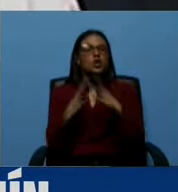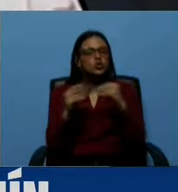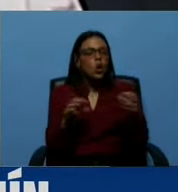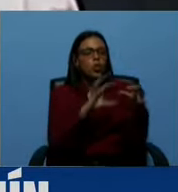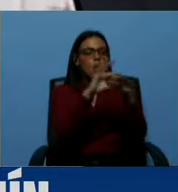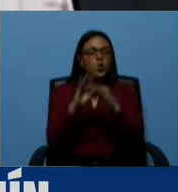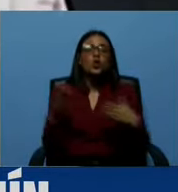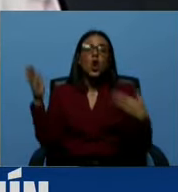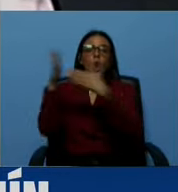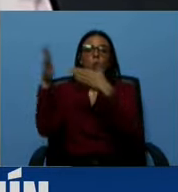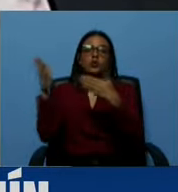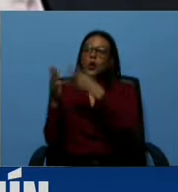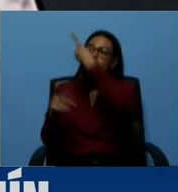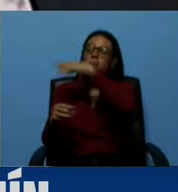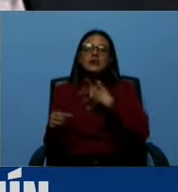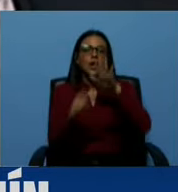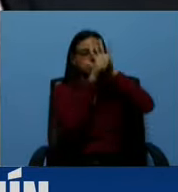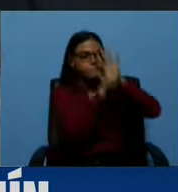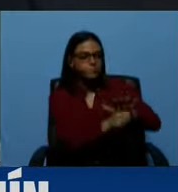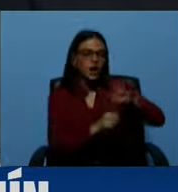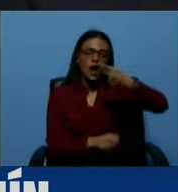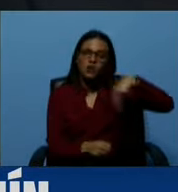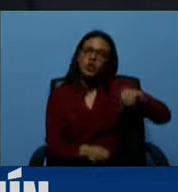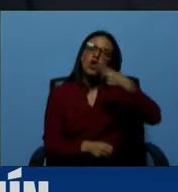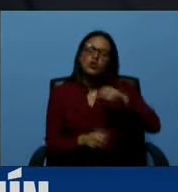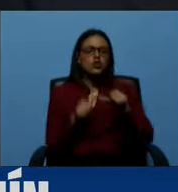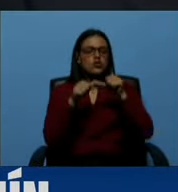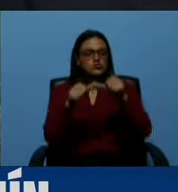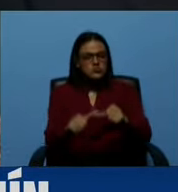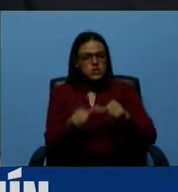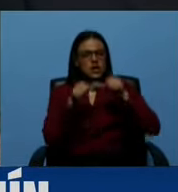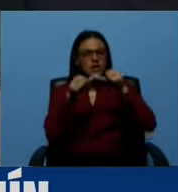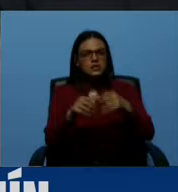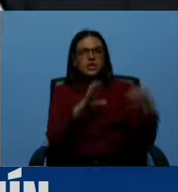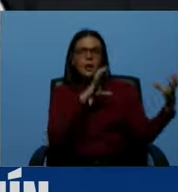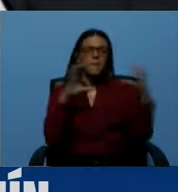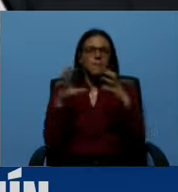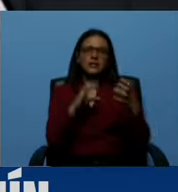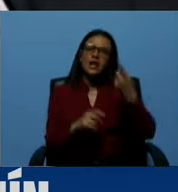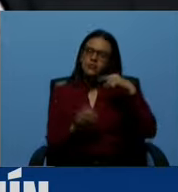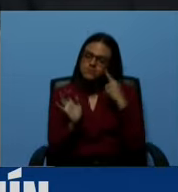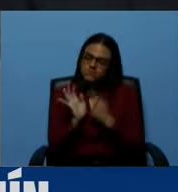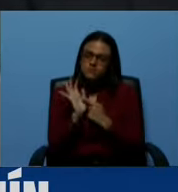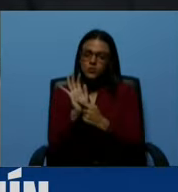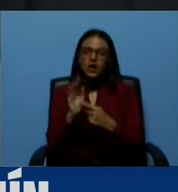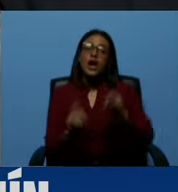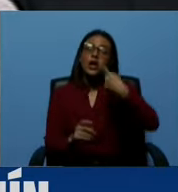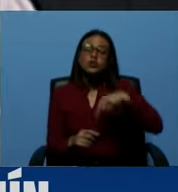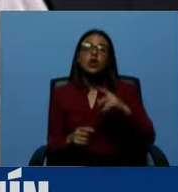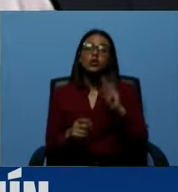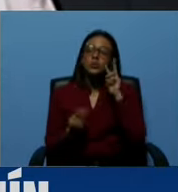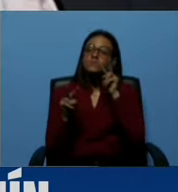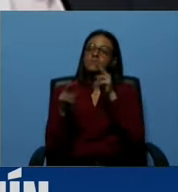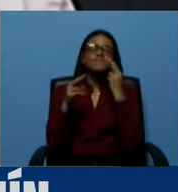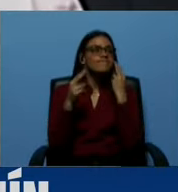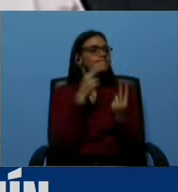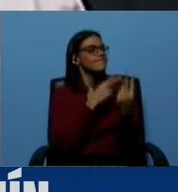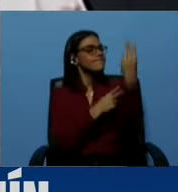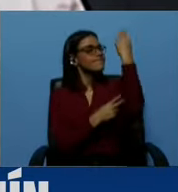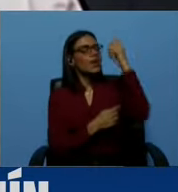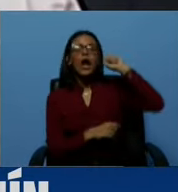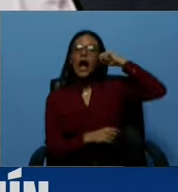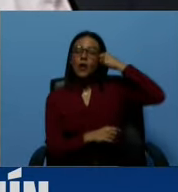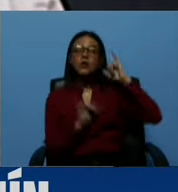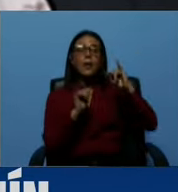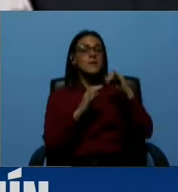los imperialismos. Y aquí estamos en esta batalla, dando esas lecciones históricas, por eso conmemorar el Bicentenario de Junín